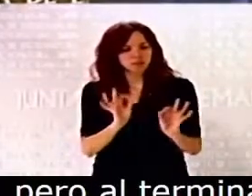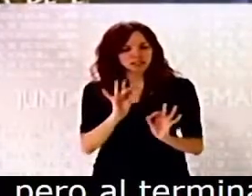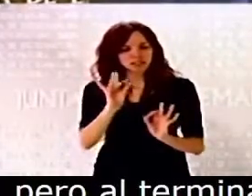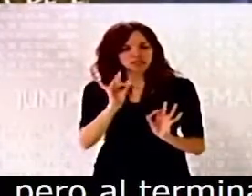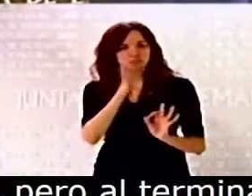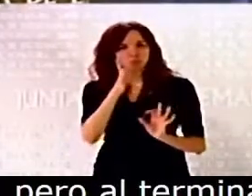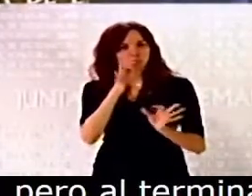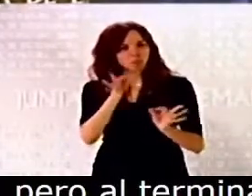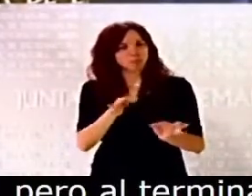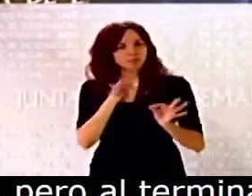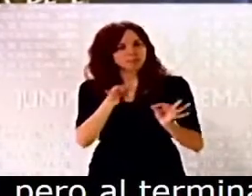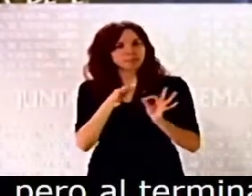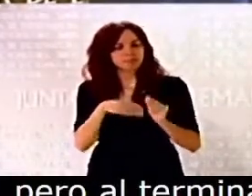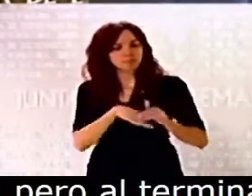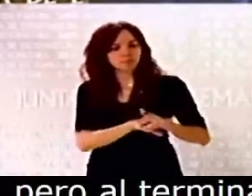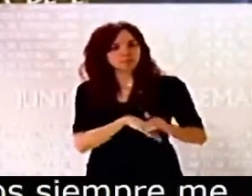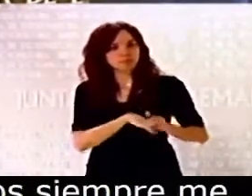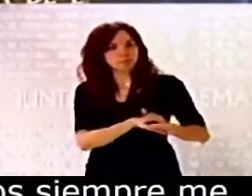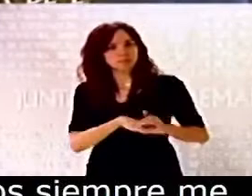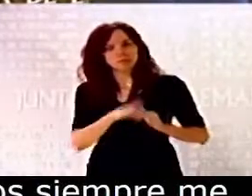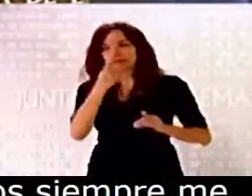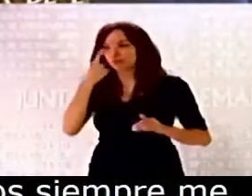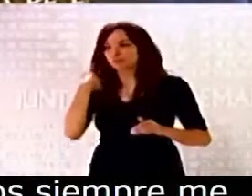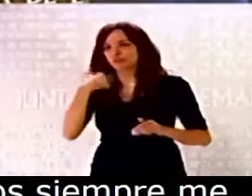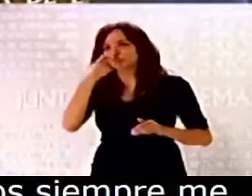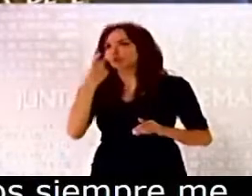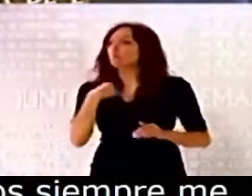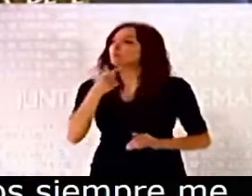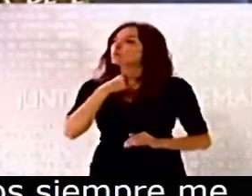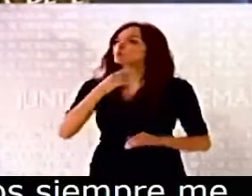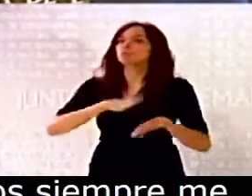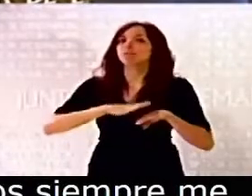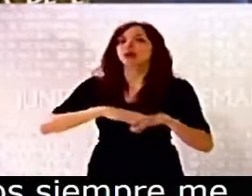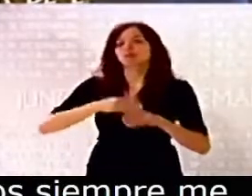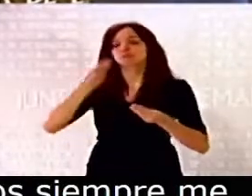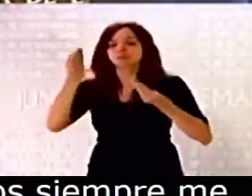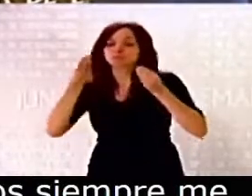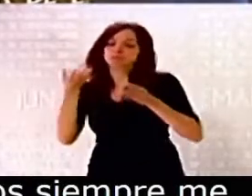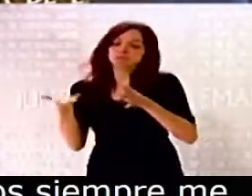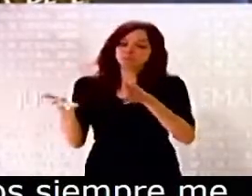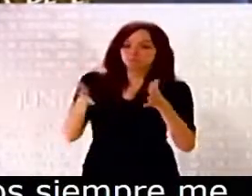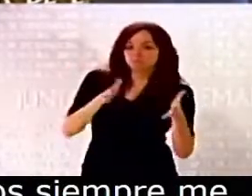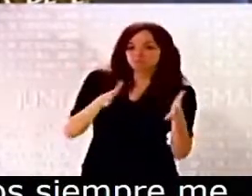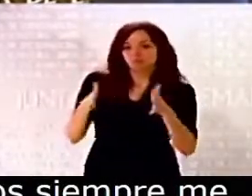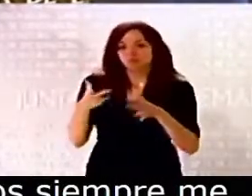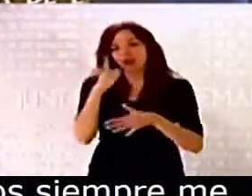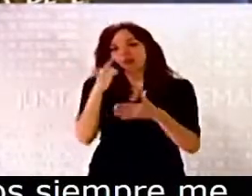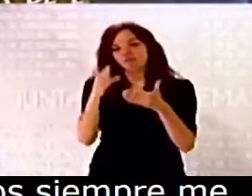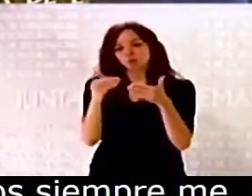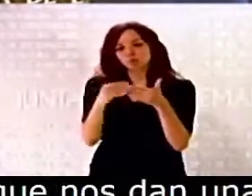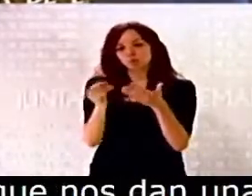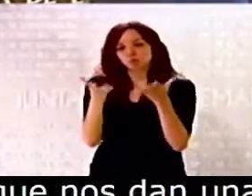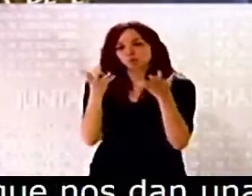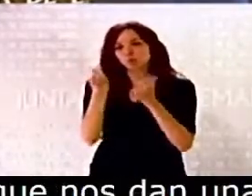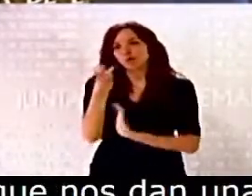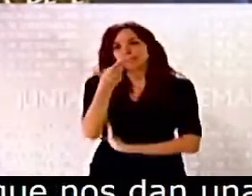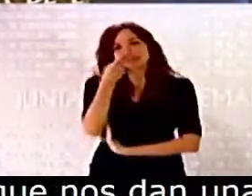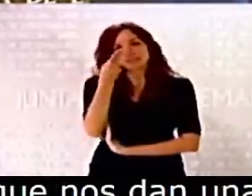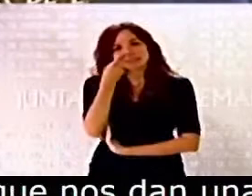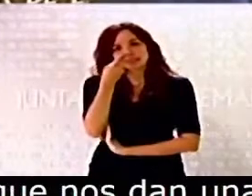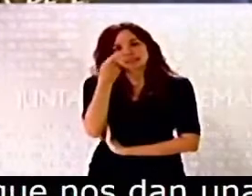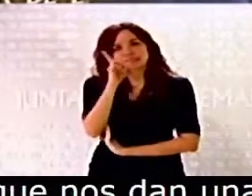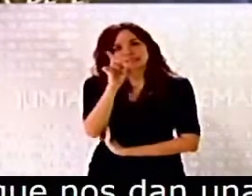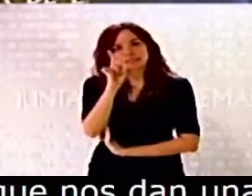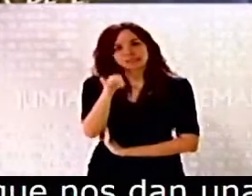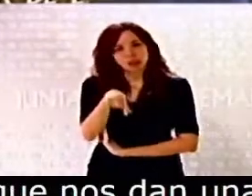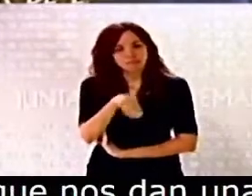me gusta sacar los datos de las convocatorias anteriores, que siempre nos dan una visión estimada de a cuántas personas podemos llegar. Y parece interesante también el